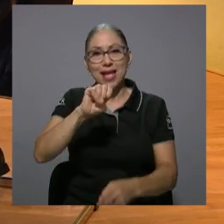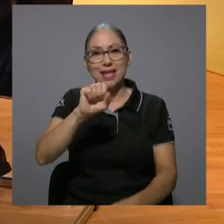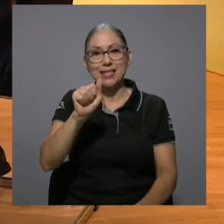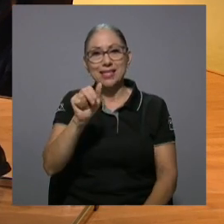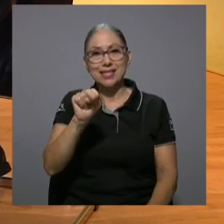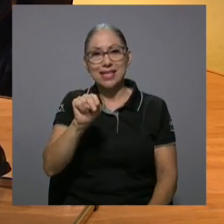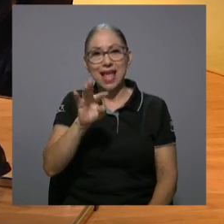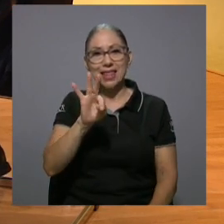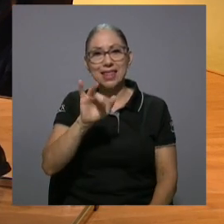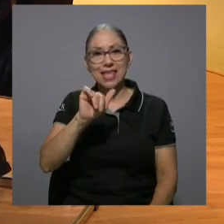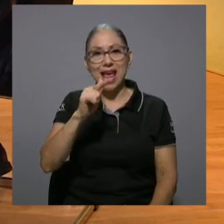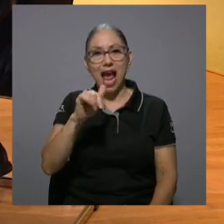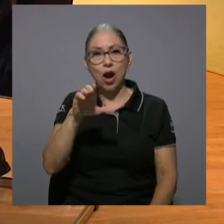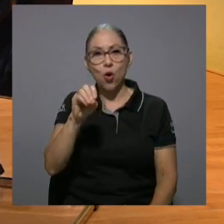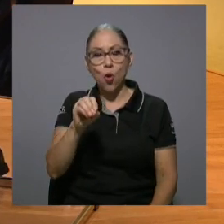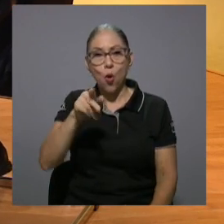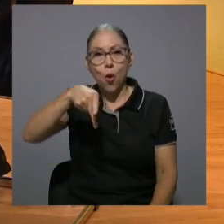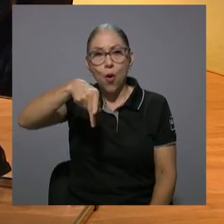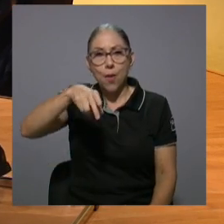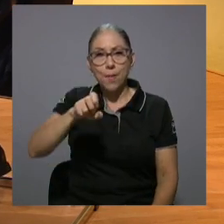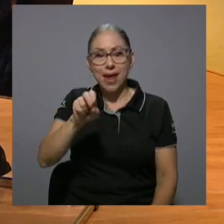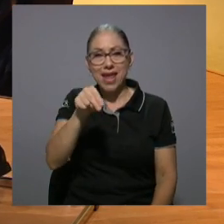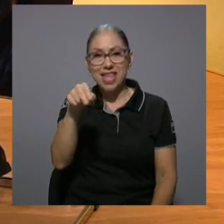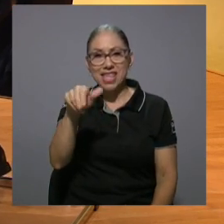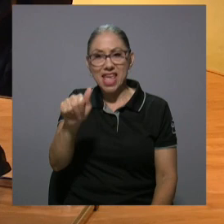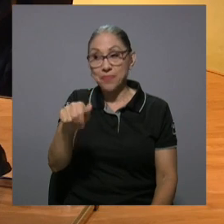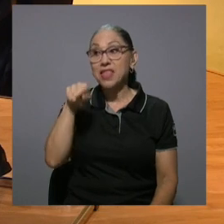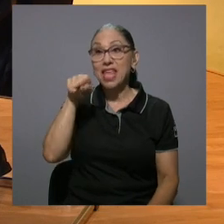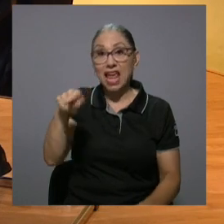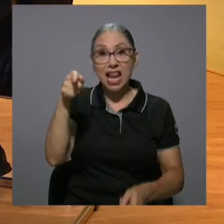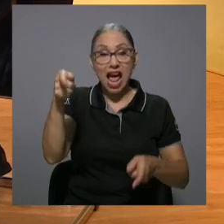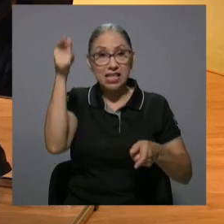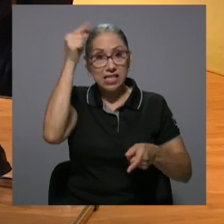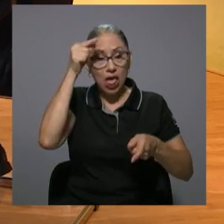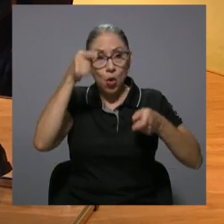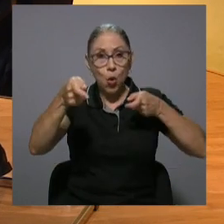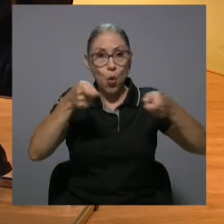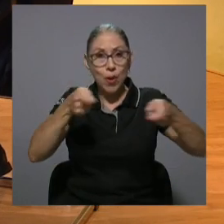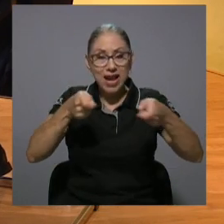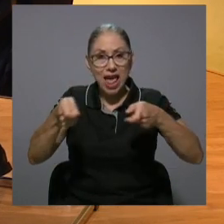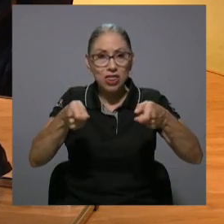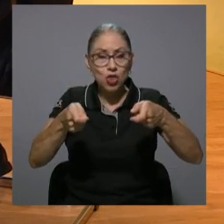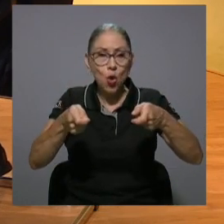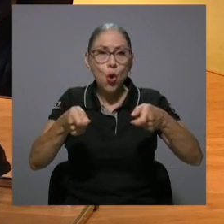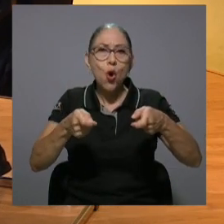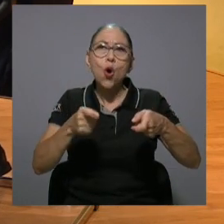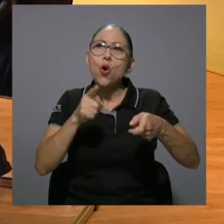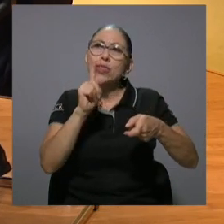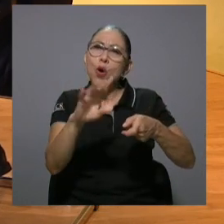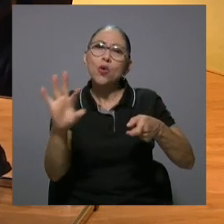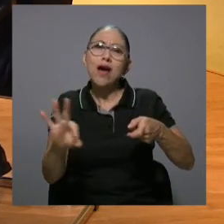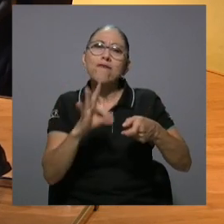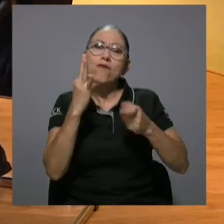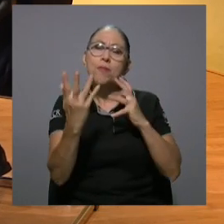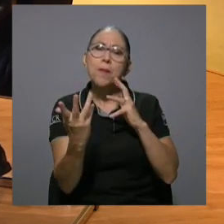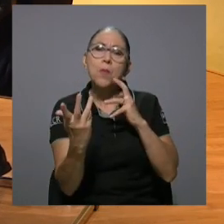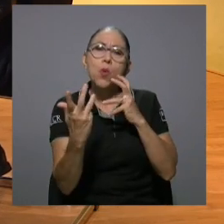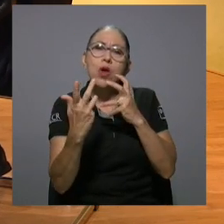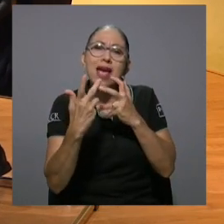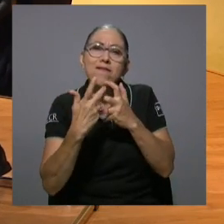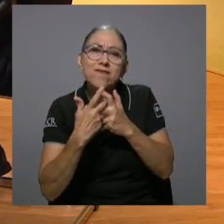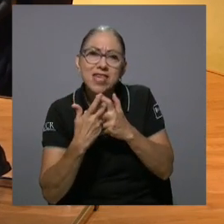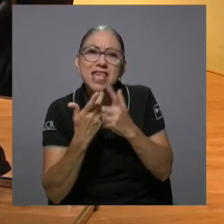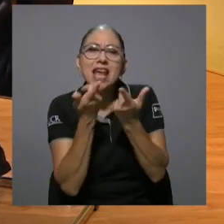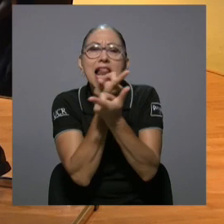que ha estado pues gobernando con un estilo de gobierno muy afín al libre mercado,